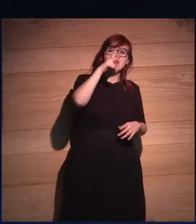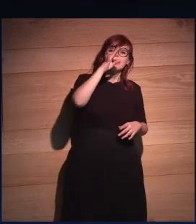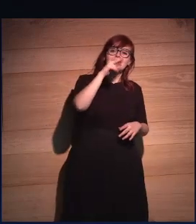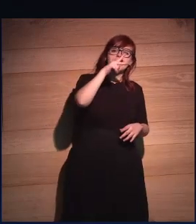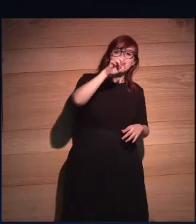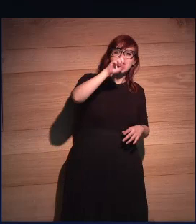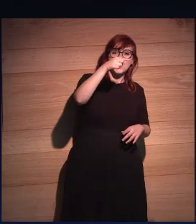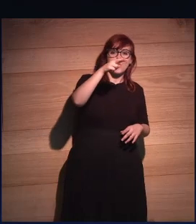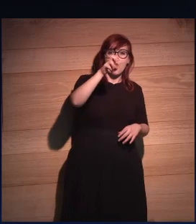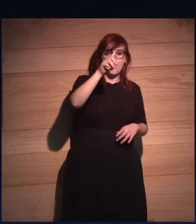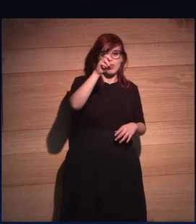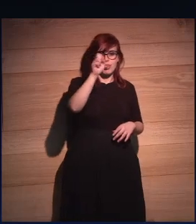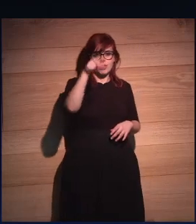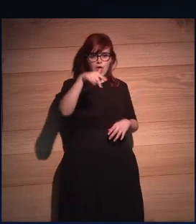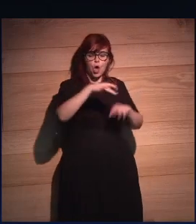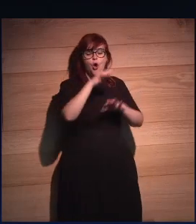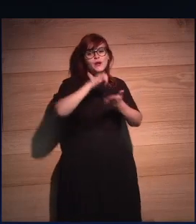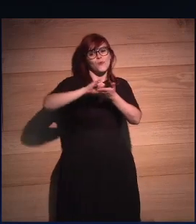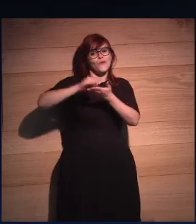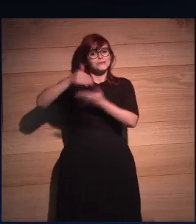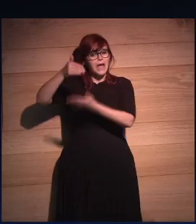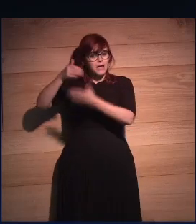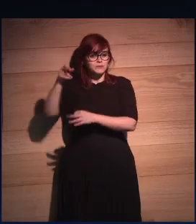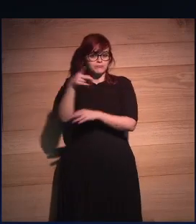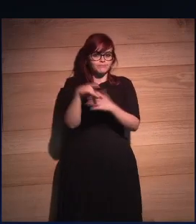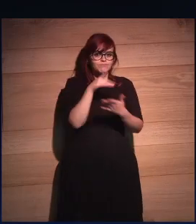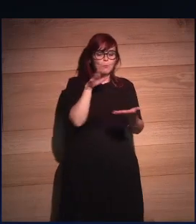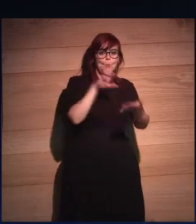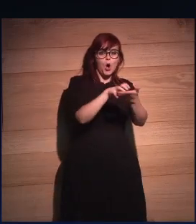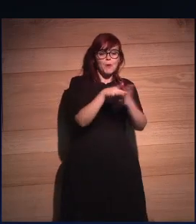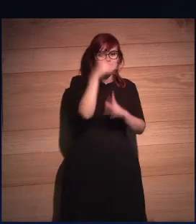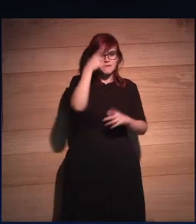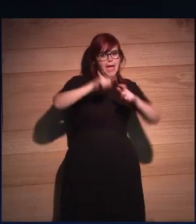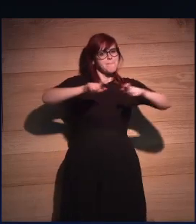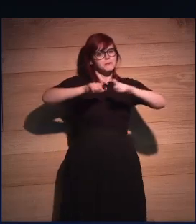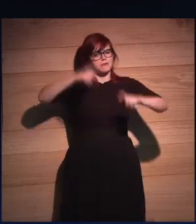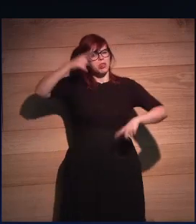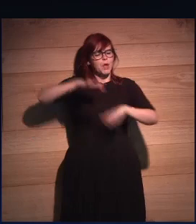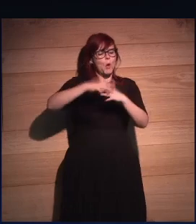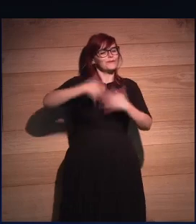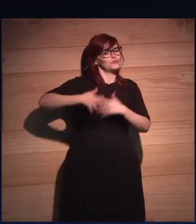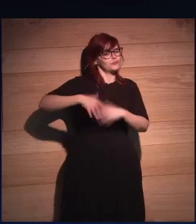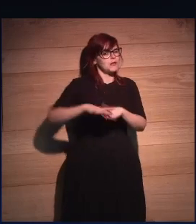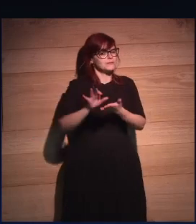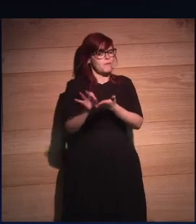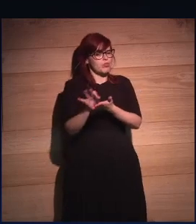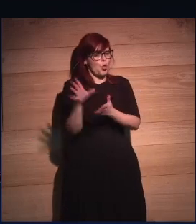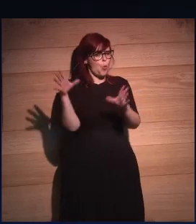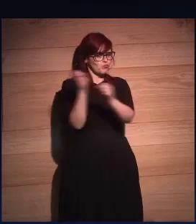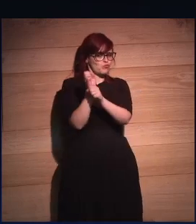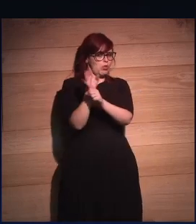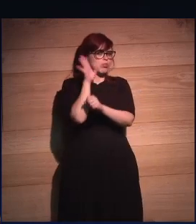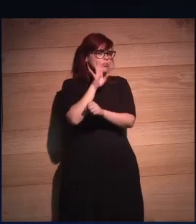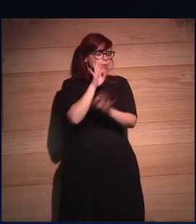su momento, pero también porque sabíamos que esta era una empresa más dentro de una industria de servicios que llevaba